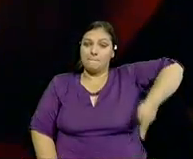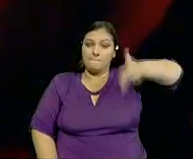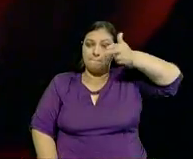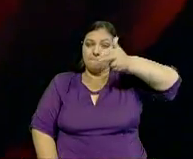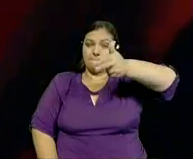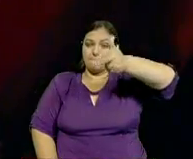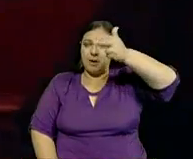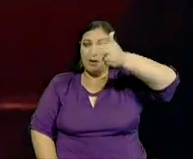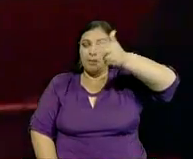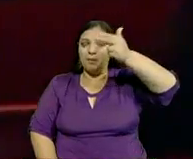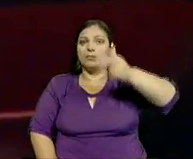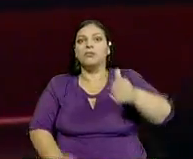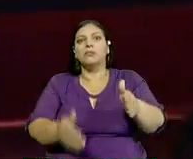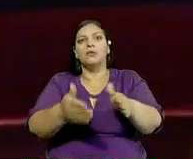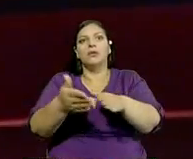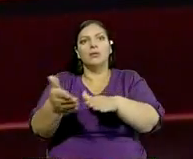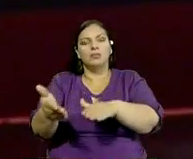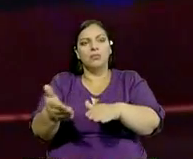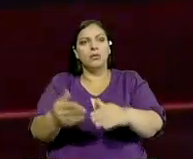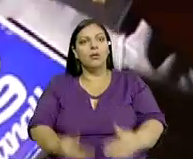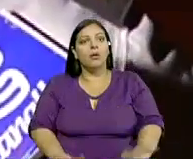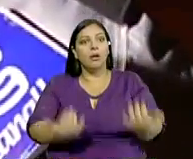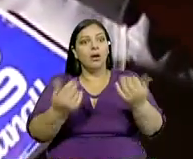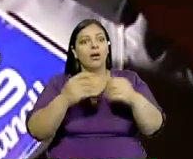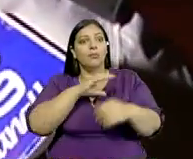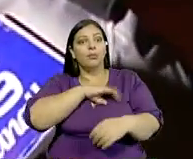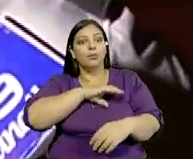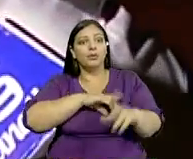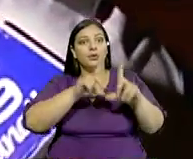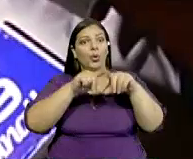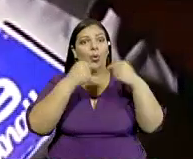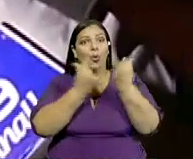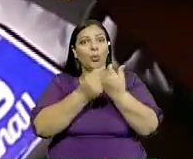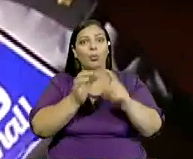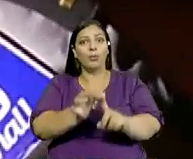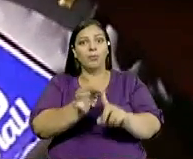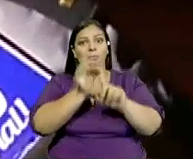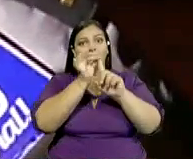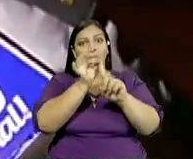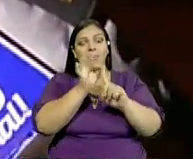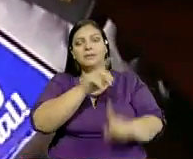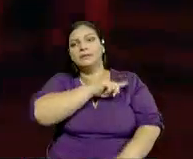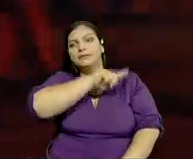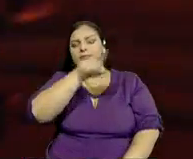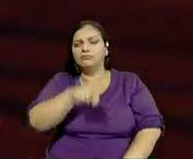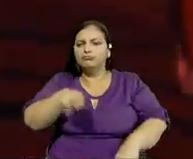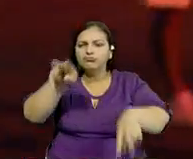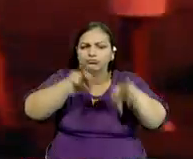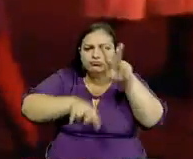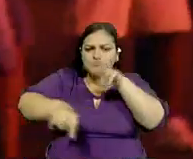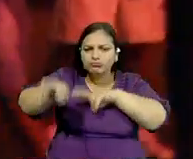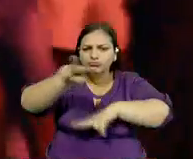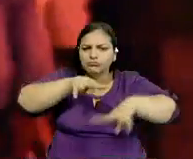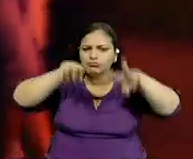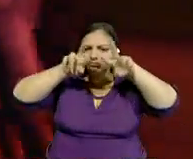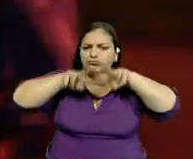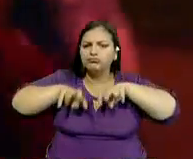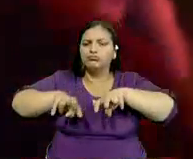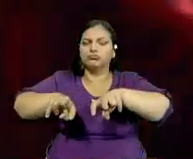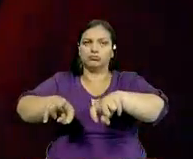momento nos encontramos con todas las unidades especializadas, realizando las investigaciones correspondientes.